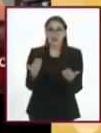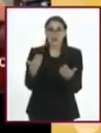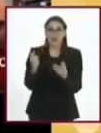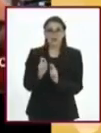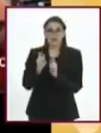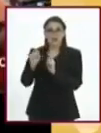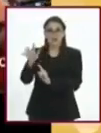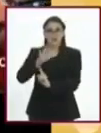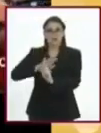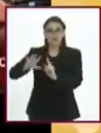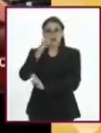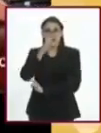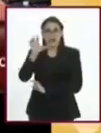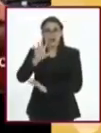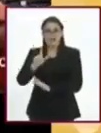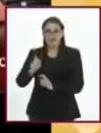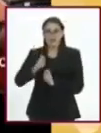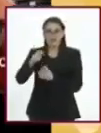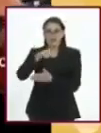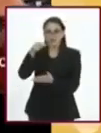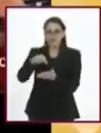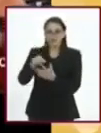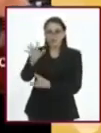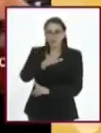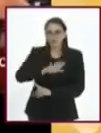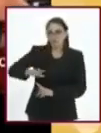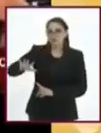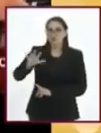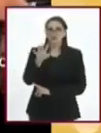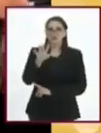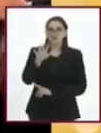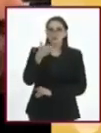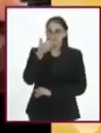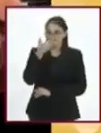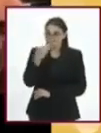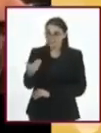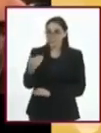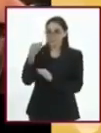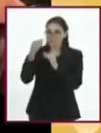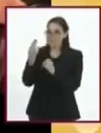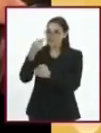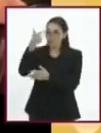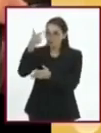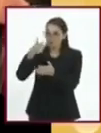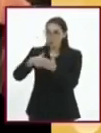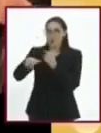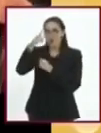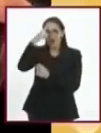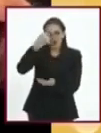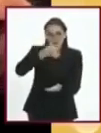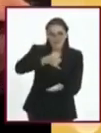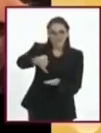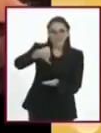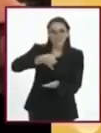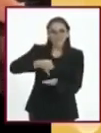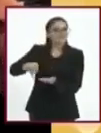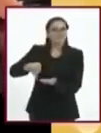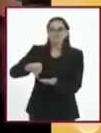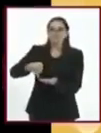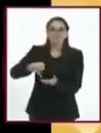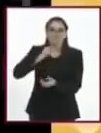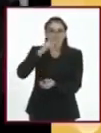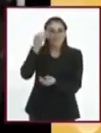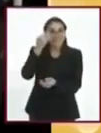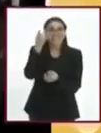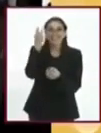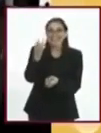no se reciben a tiempo, es decir, no se reciben cuando es necesario para comprar insumos de las cosechas, sino que se dan mucho después.